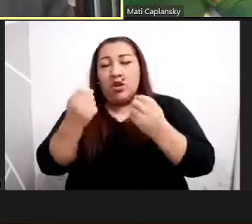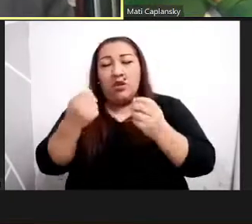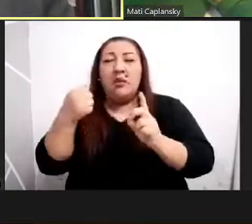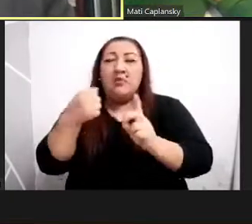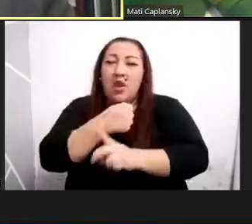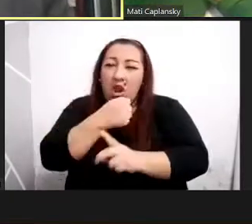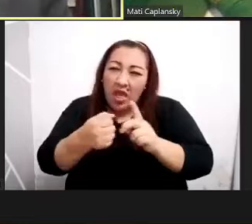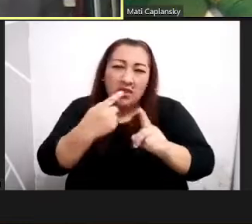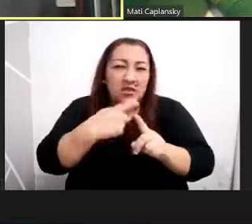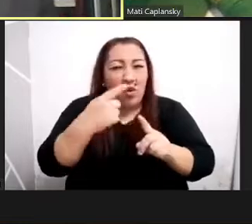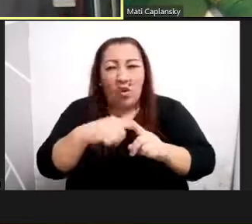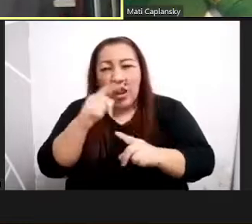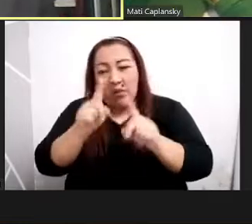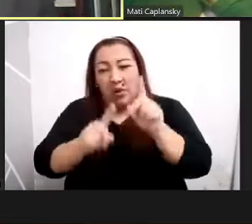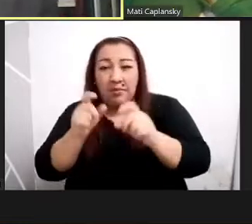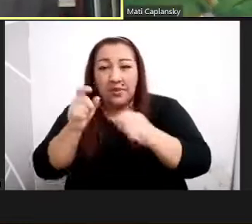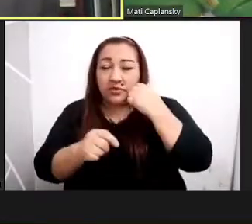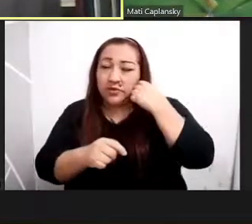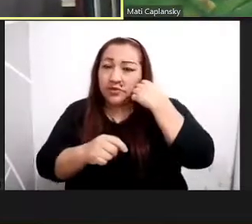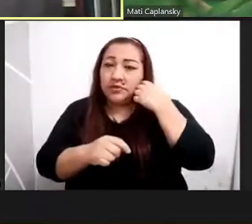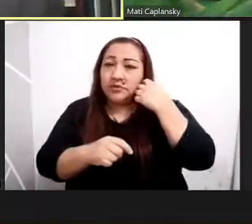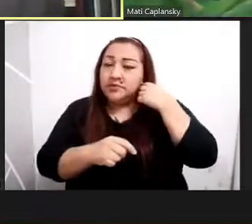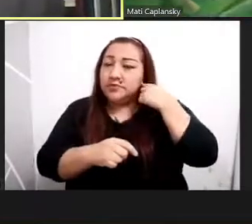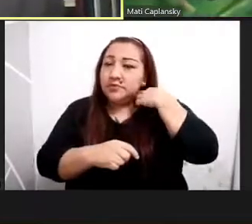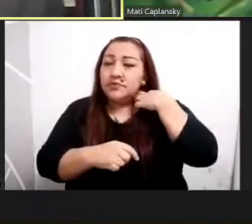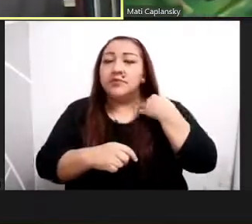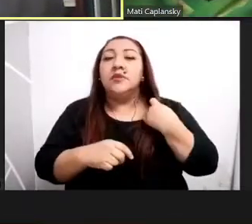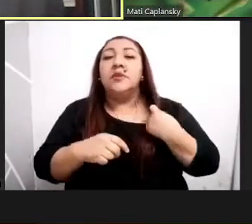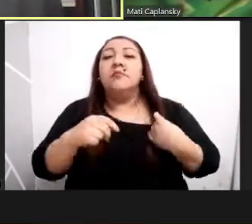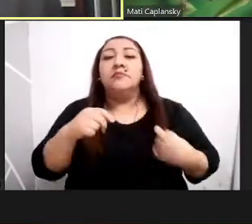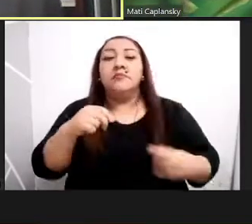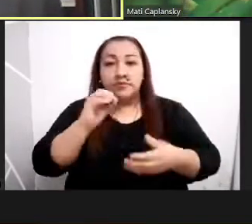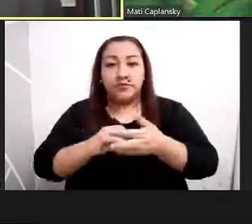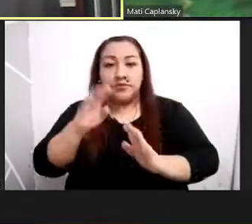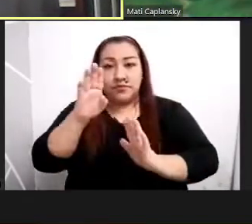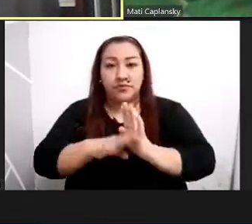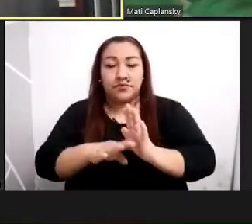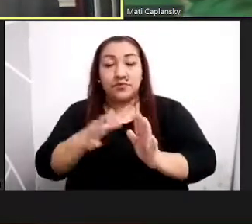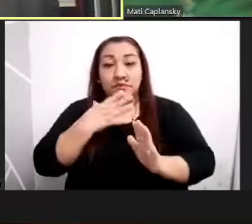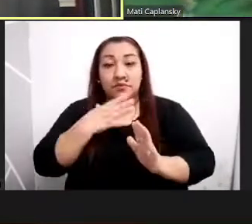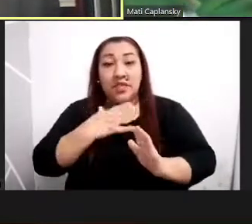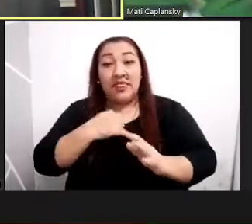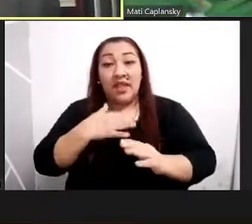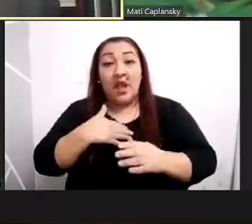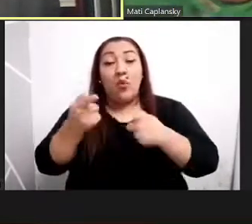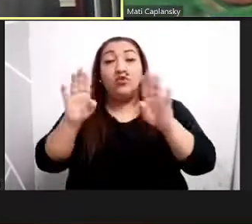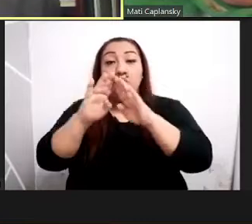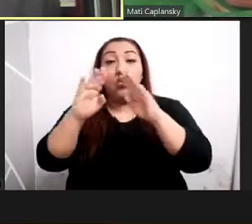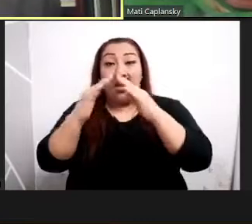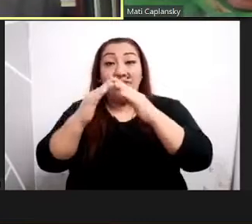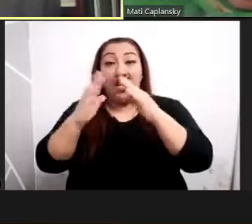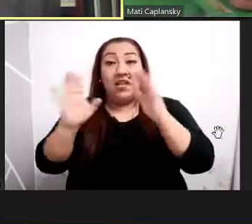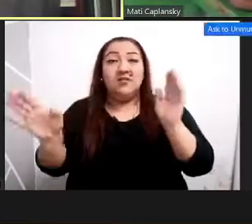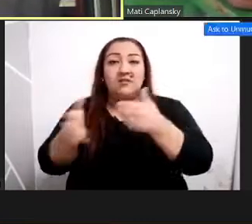personas, especialmente menores de edad, en estos encierros familiares, como usted los ha